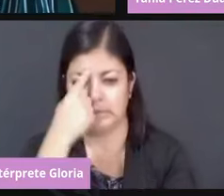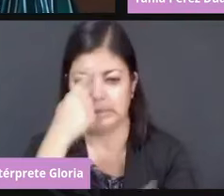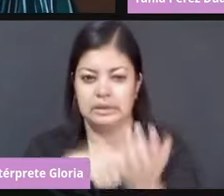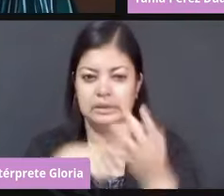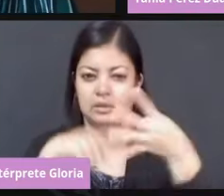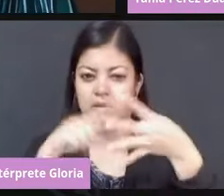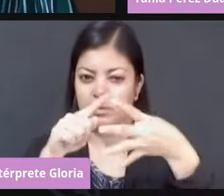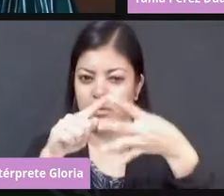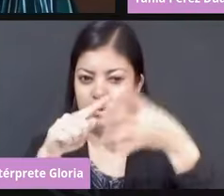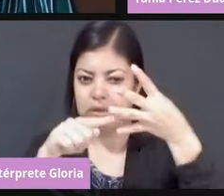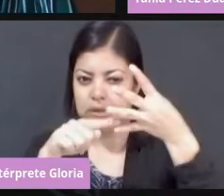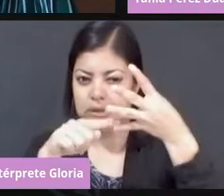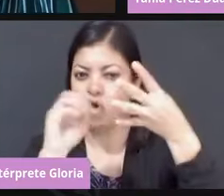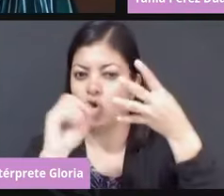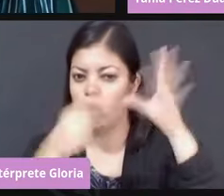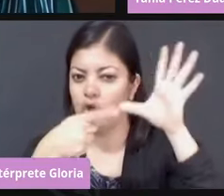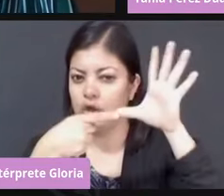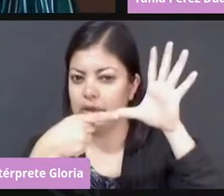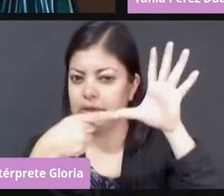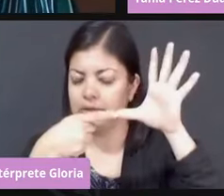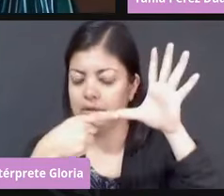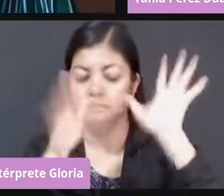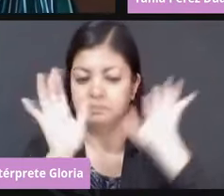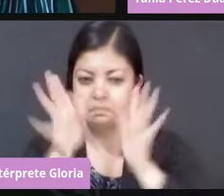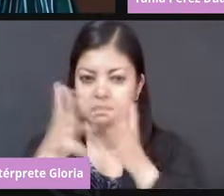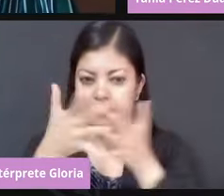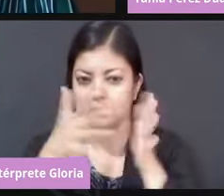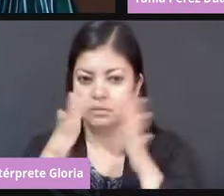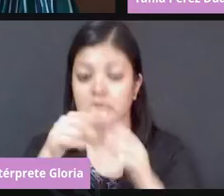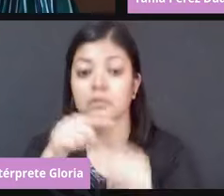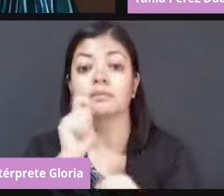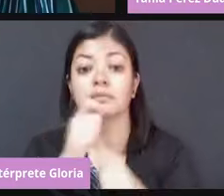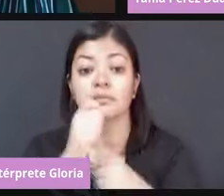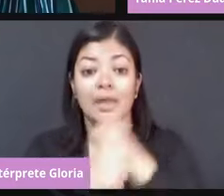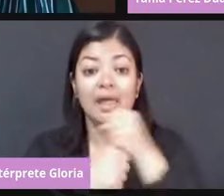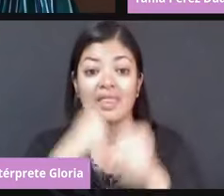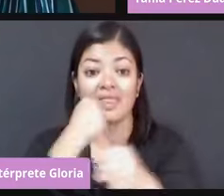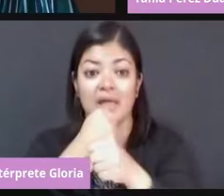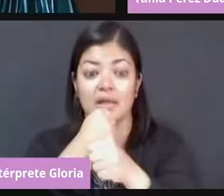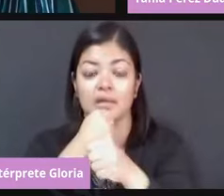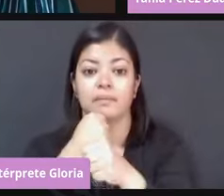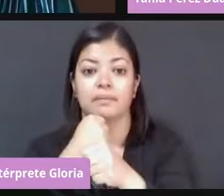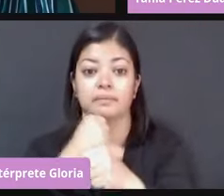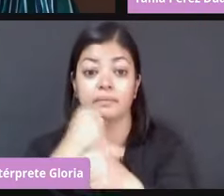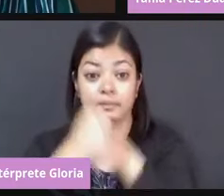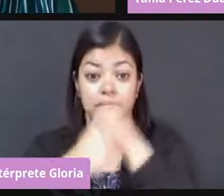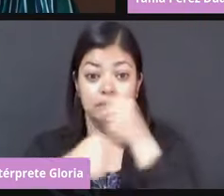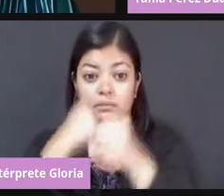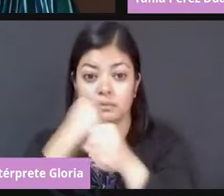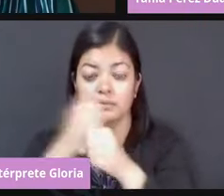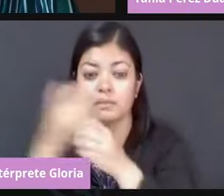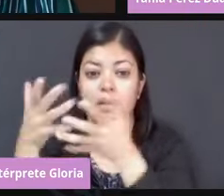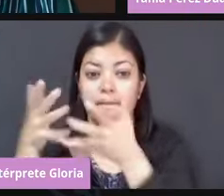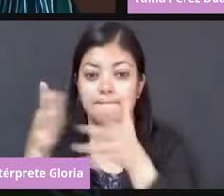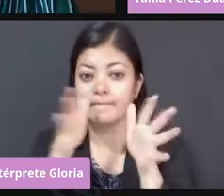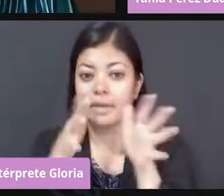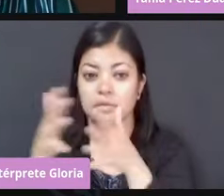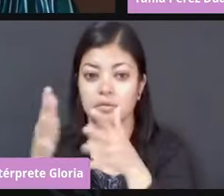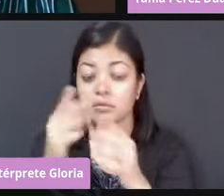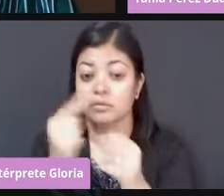o quinto, o sea, por ahí, es justamente el rango de edad. Y el rango de edad podemos encontrar